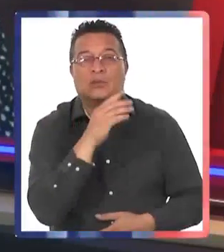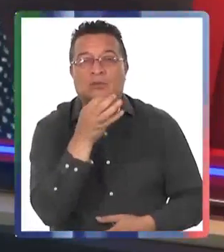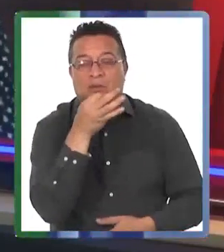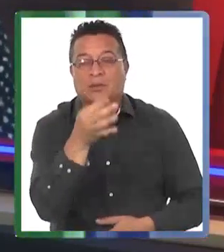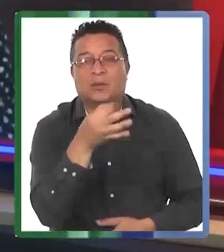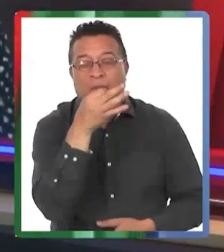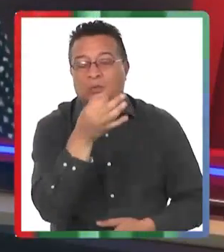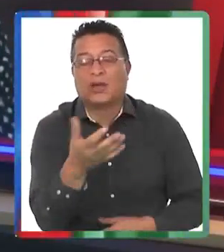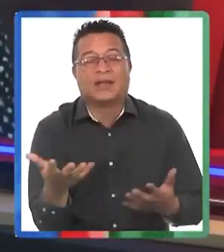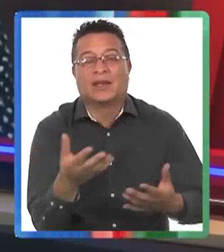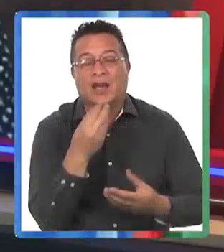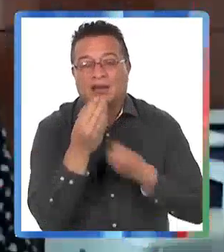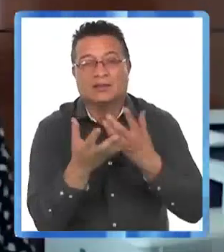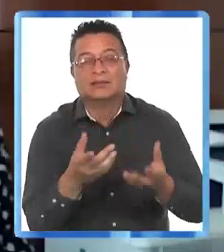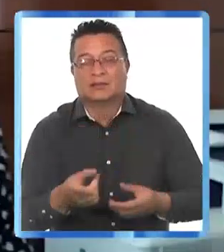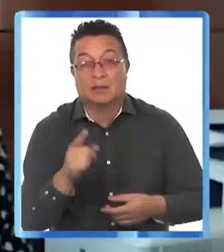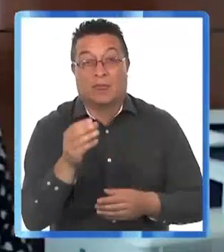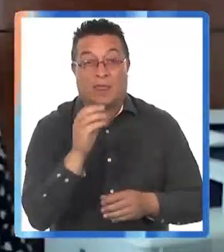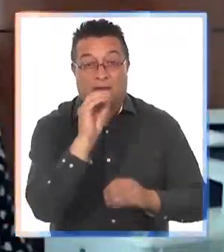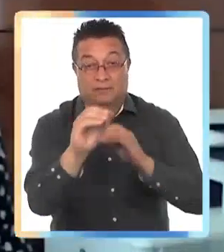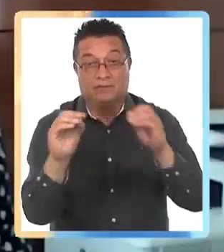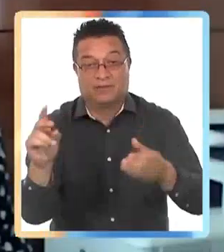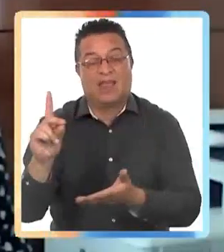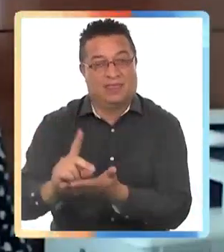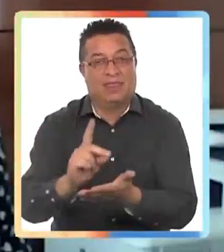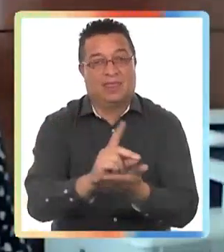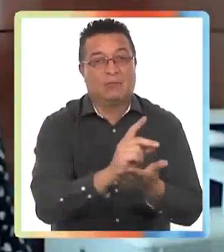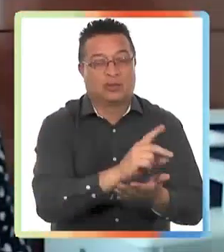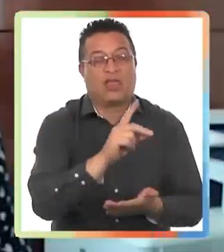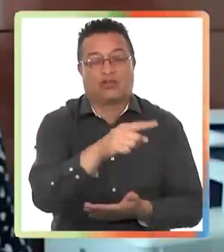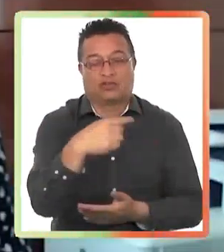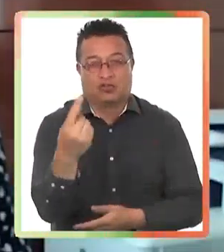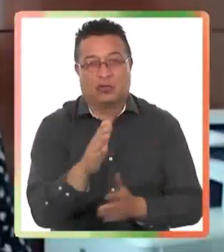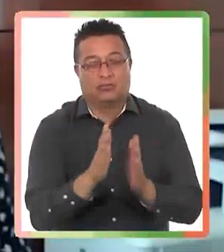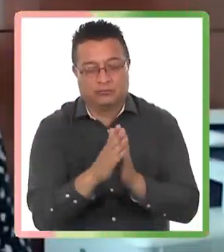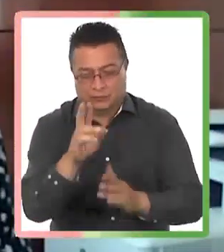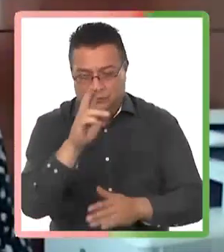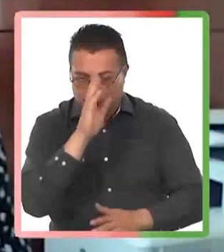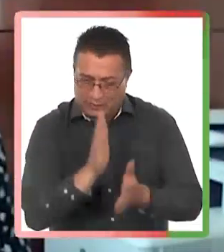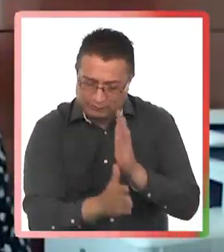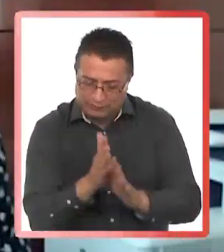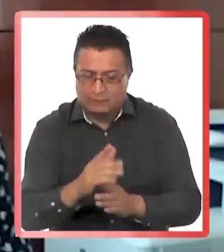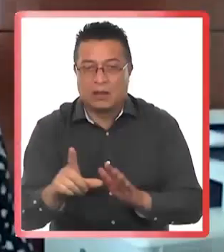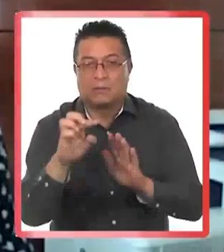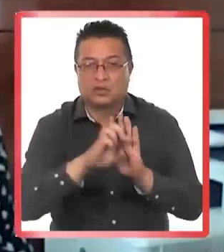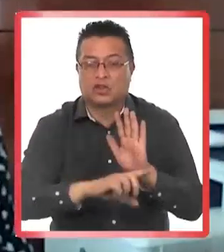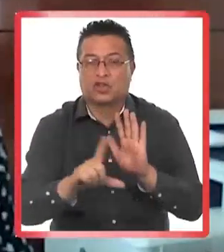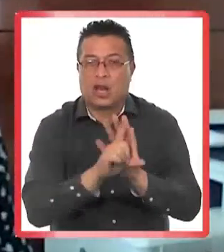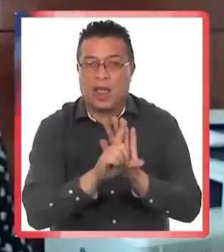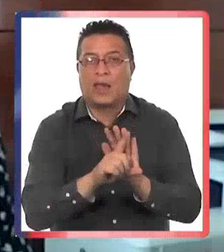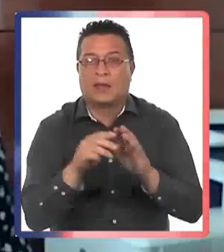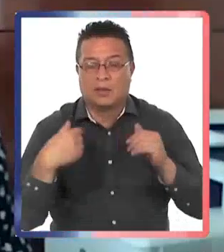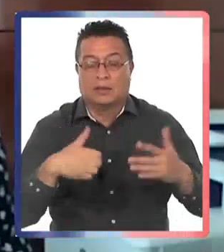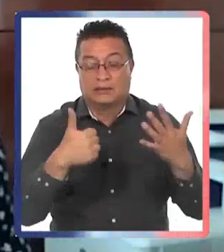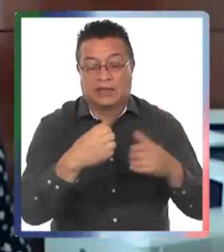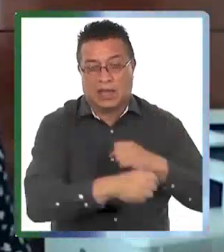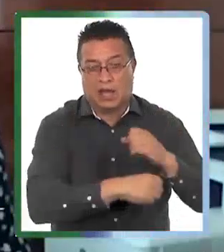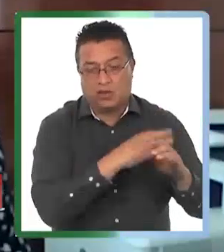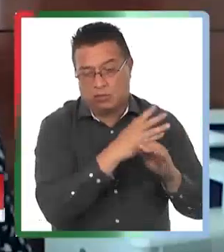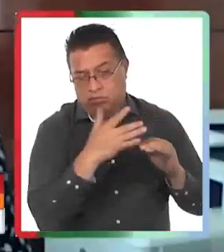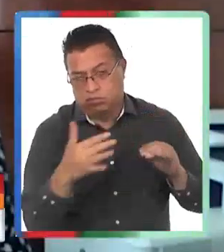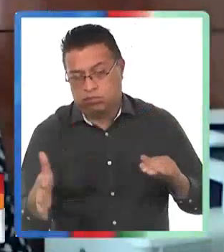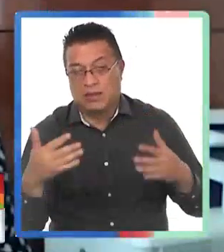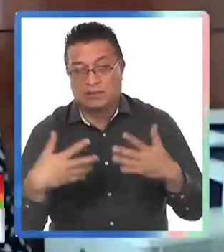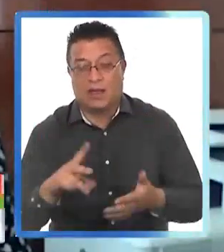último mensaje antes de cerrar esta conversación? Llamar a los diputados y diputadas a que puedan darle celeridad a este proyecto de ley. Han pasado 6 años